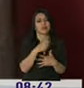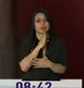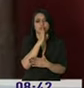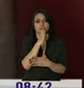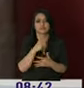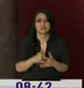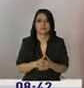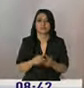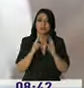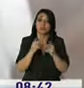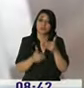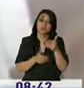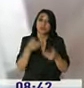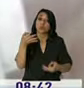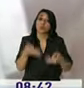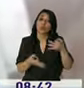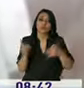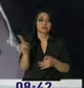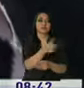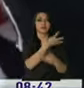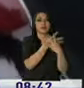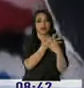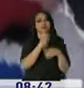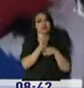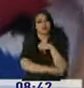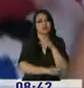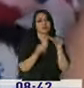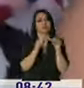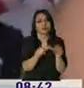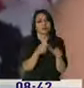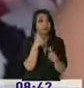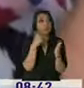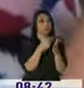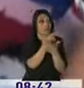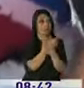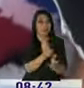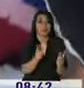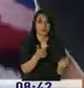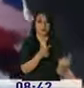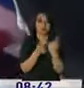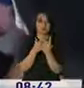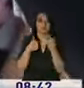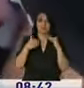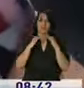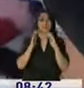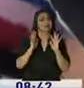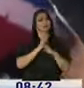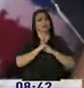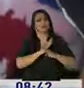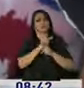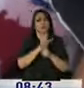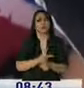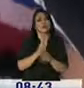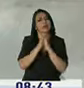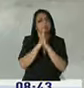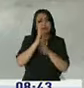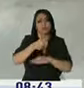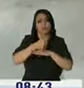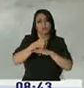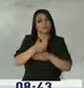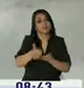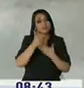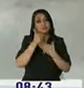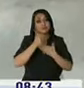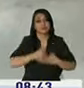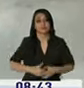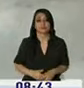proceso continúe y su victimario sea castigado. Algún día llega a salir que no se acerca a la casa. Eso es lo único que pido. Con cámaras, Eduardo